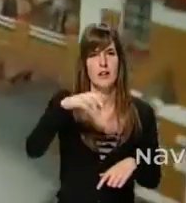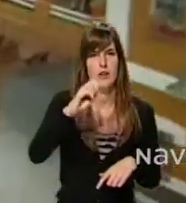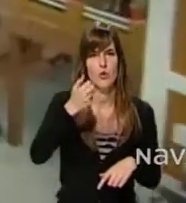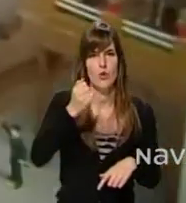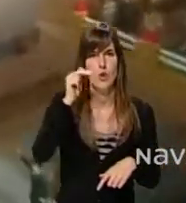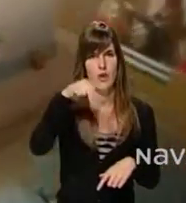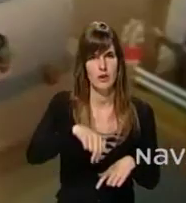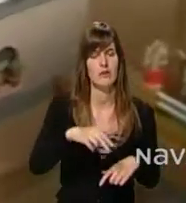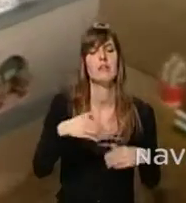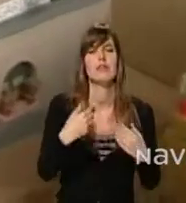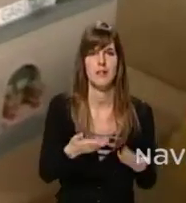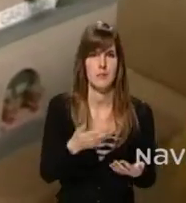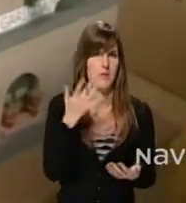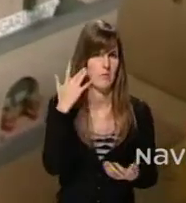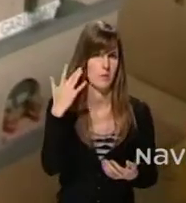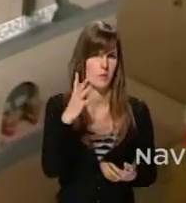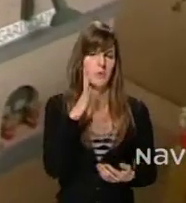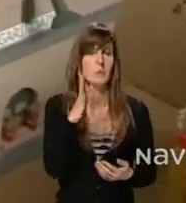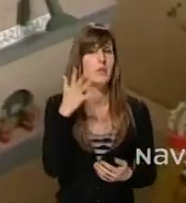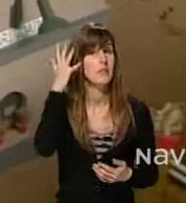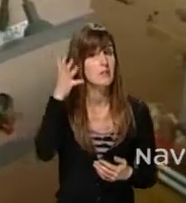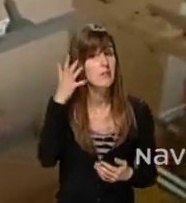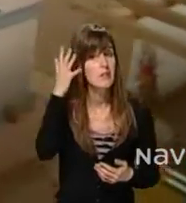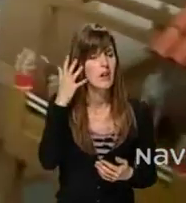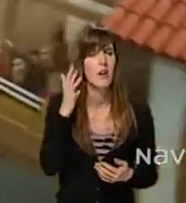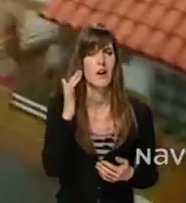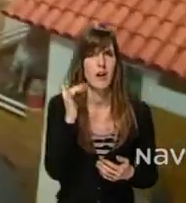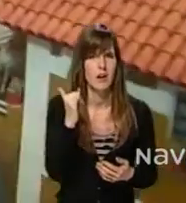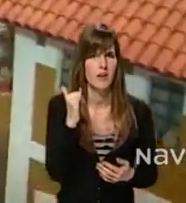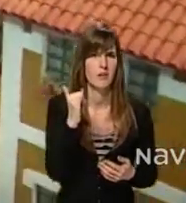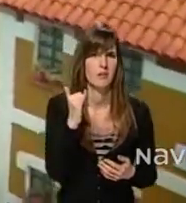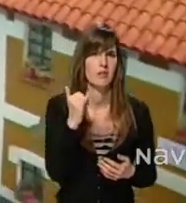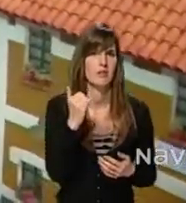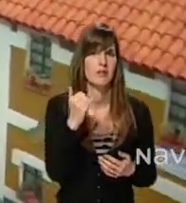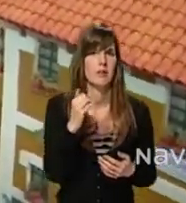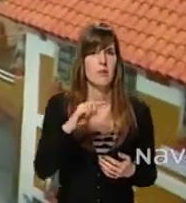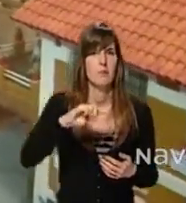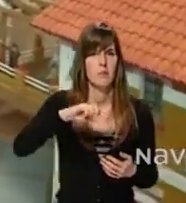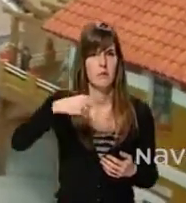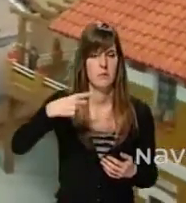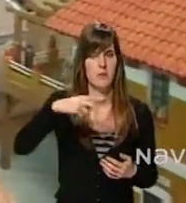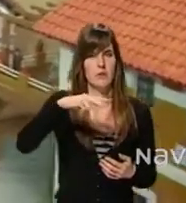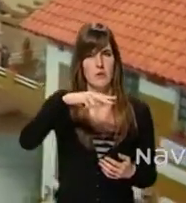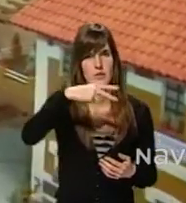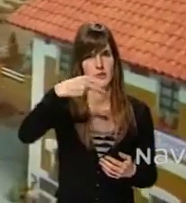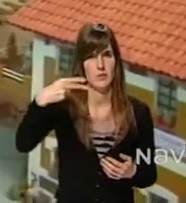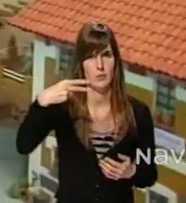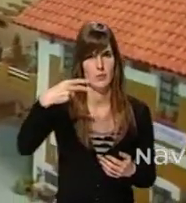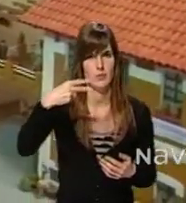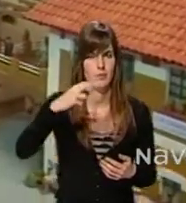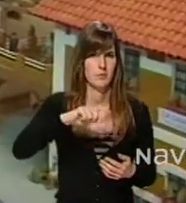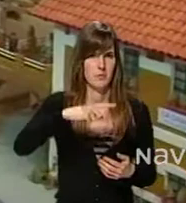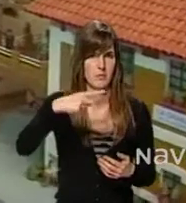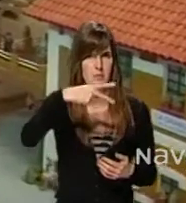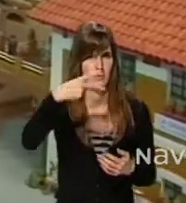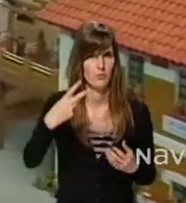las más, porque en Navarra concretamente hay muchas de estas en primer piso y en segundo, de planta y piso,